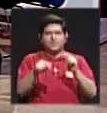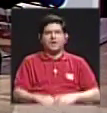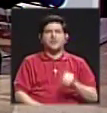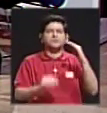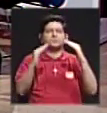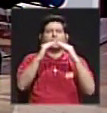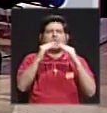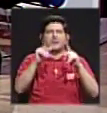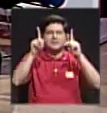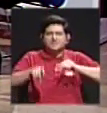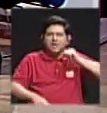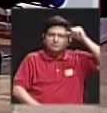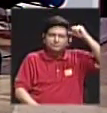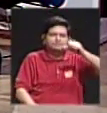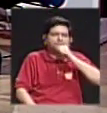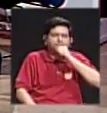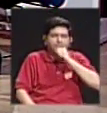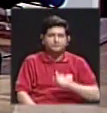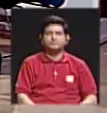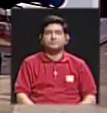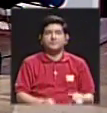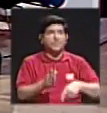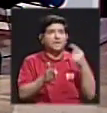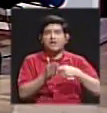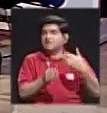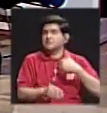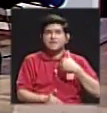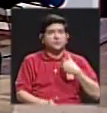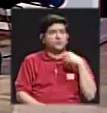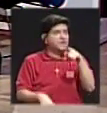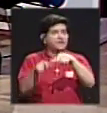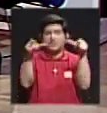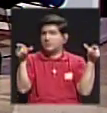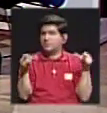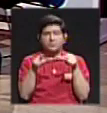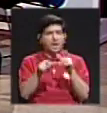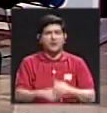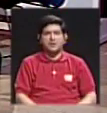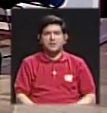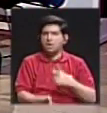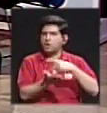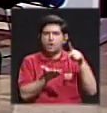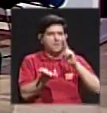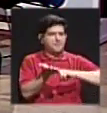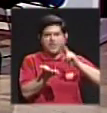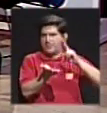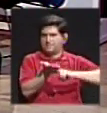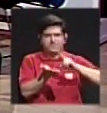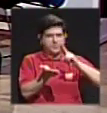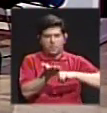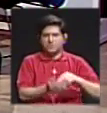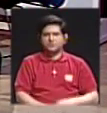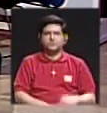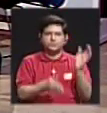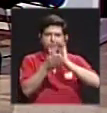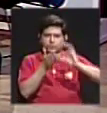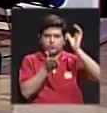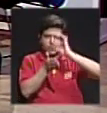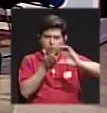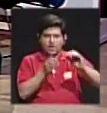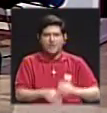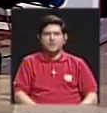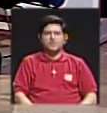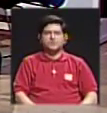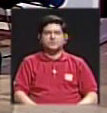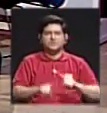un hogar de ancianos, por ejemplo, y a veces no se tiene esos terrenos. No pagan impuestos, por ejemplo, los colegios,